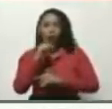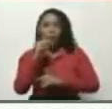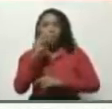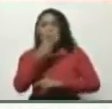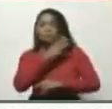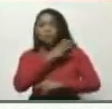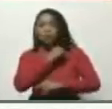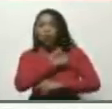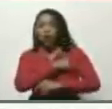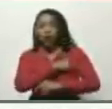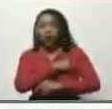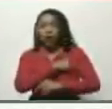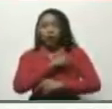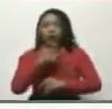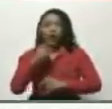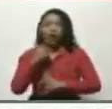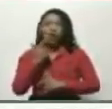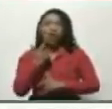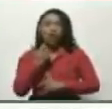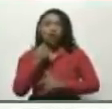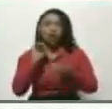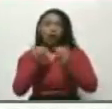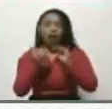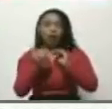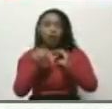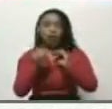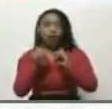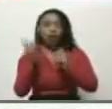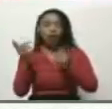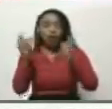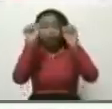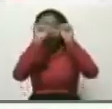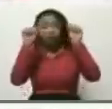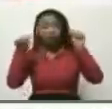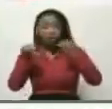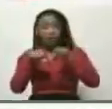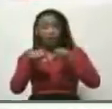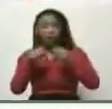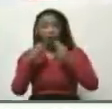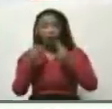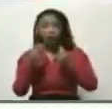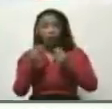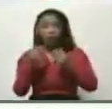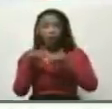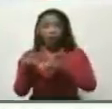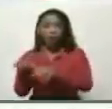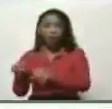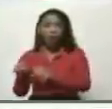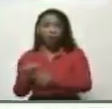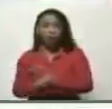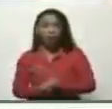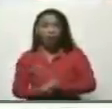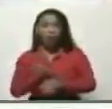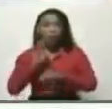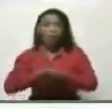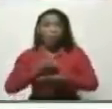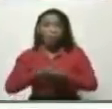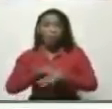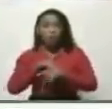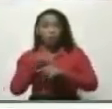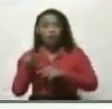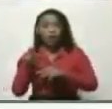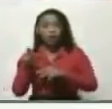nada más ausente de ética que el sistema económico capitalista. Por eso, eso